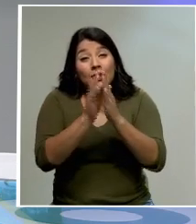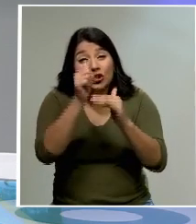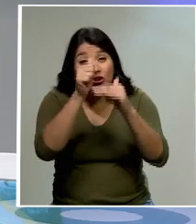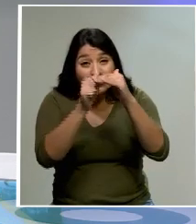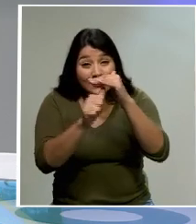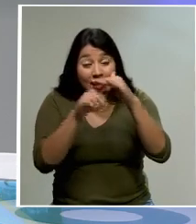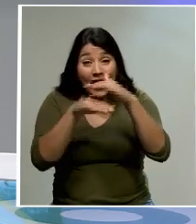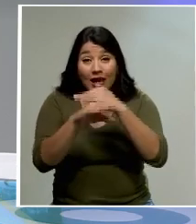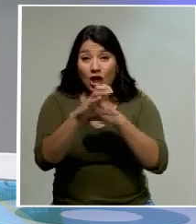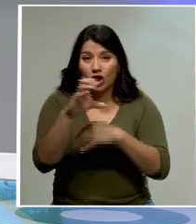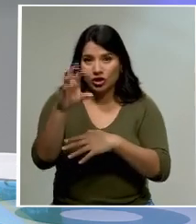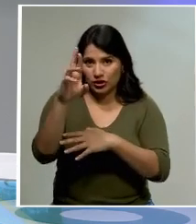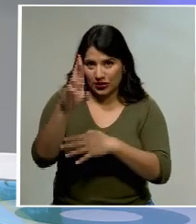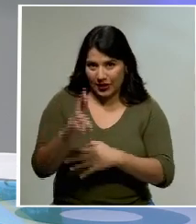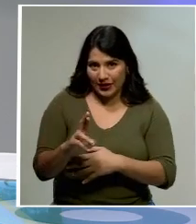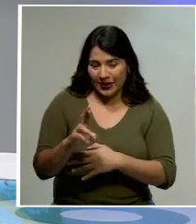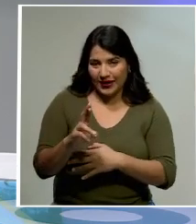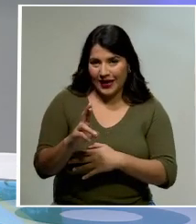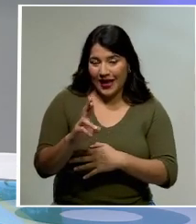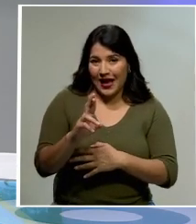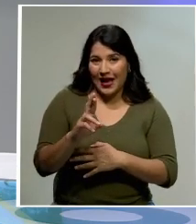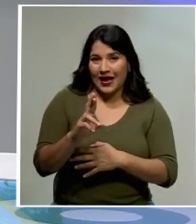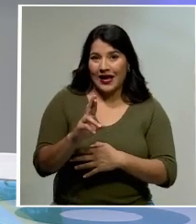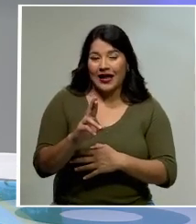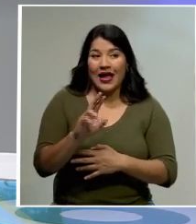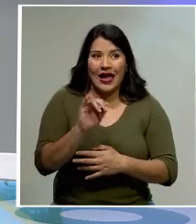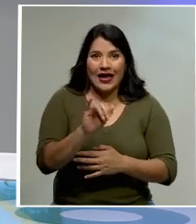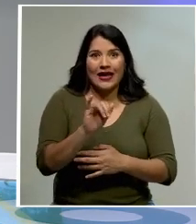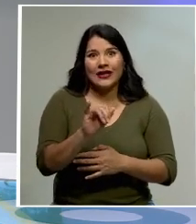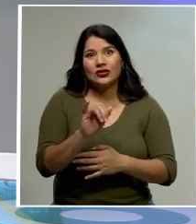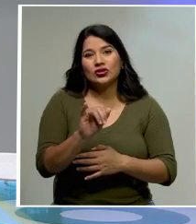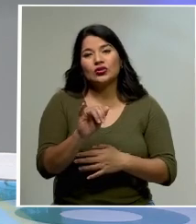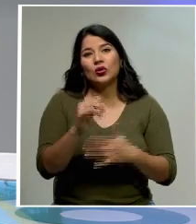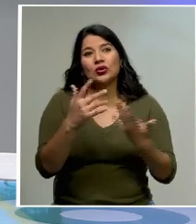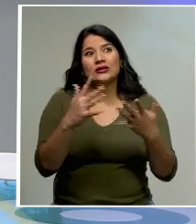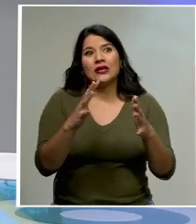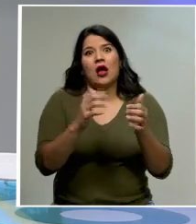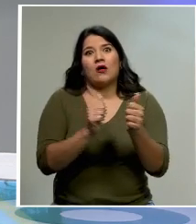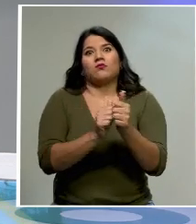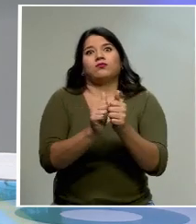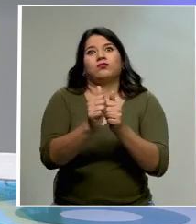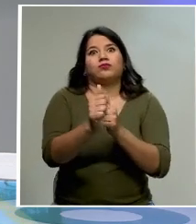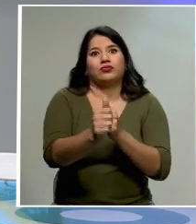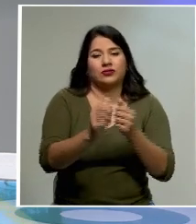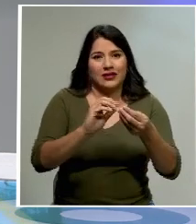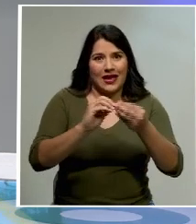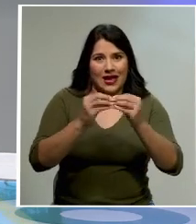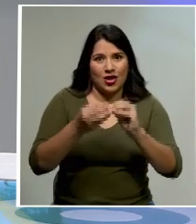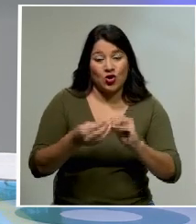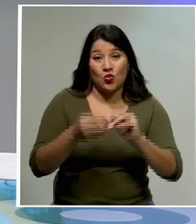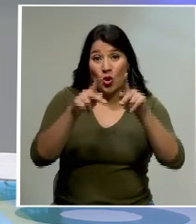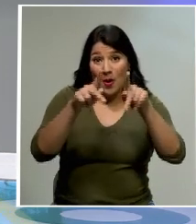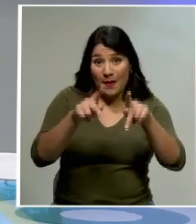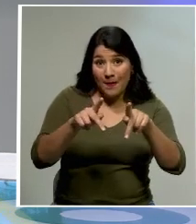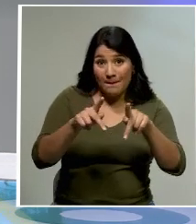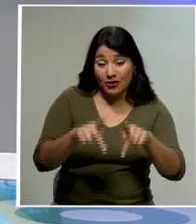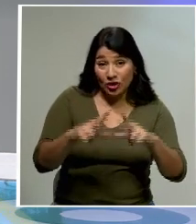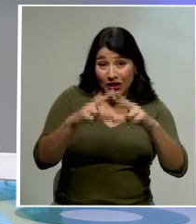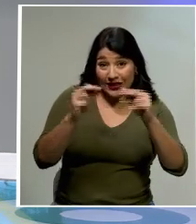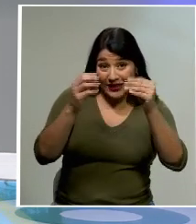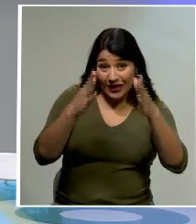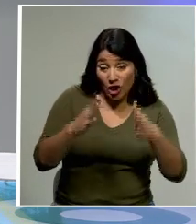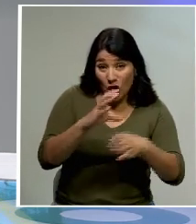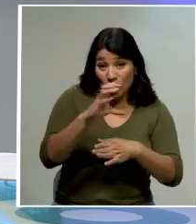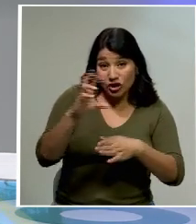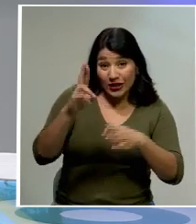cifra que ya supera ampliamente la cantidad de refugiados que Costa Rica recibió durante las guerras en Nicaragua de